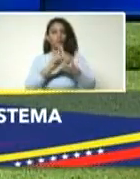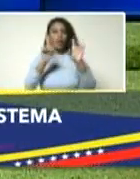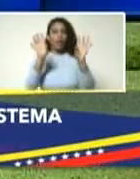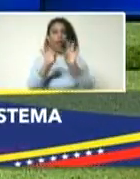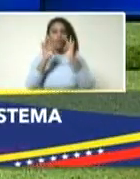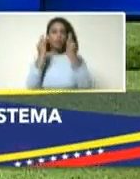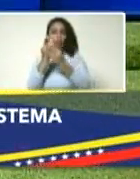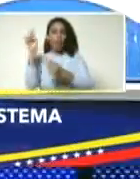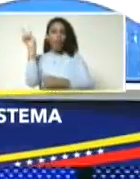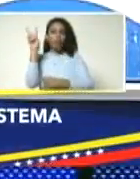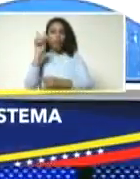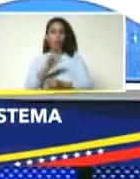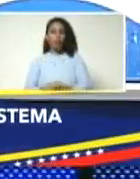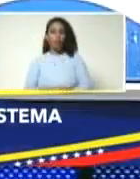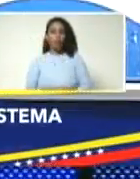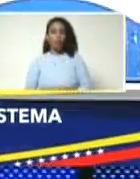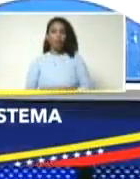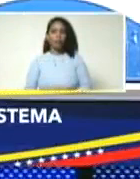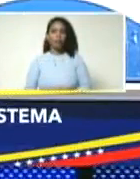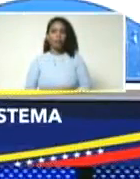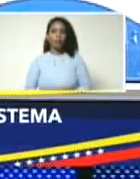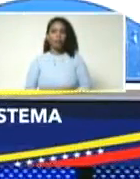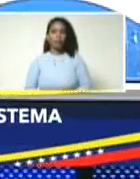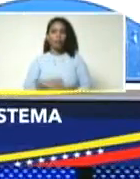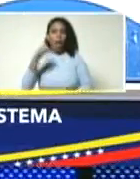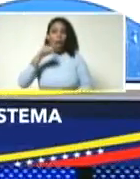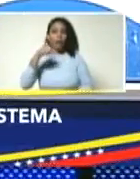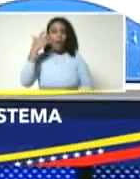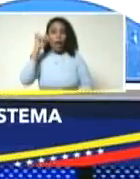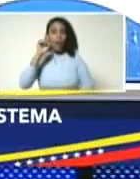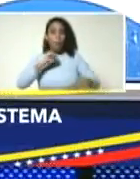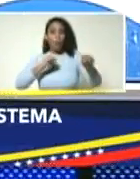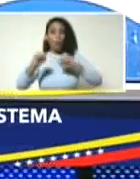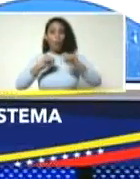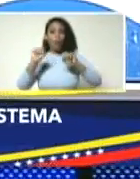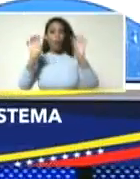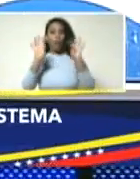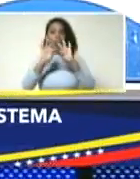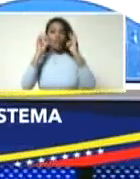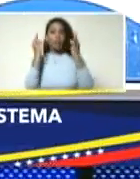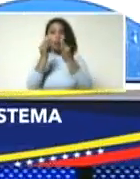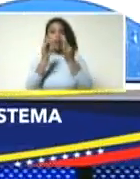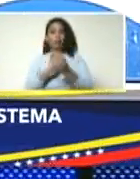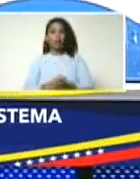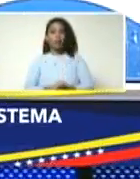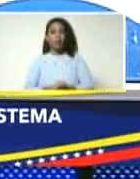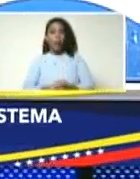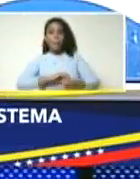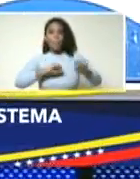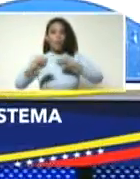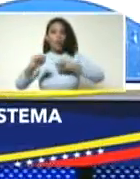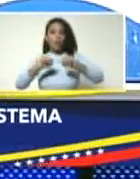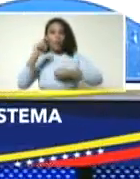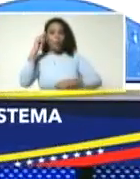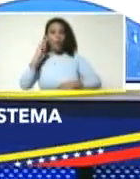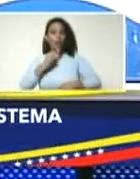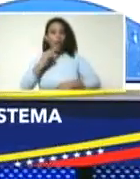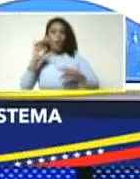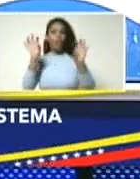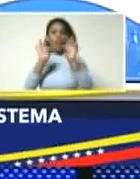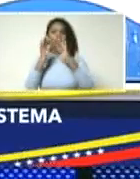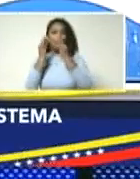familia venezolana. Aquí tenemos al movimiento de familias, movimiento bolivariano de familias,